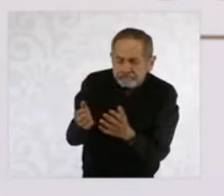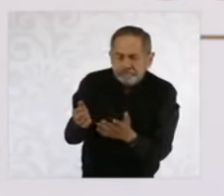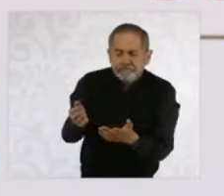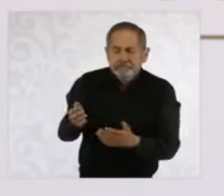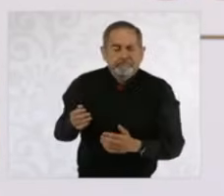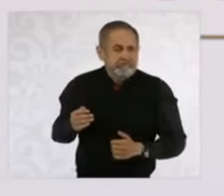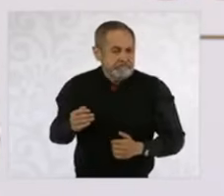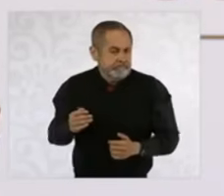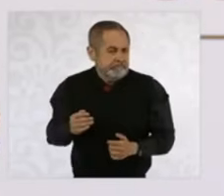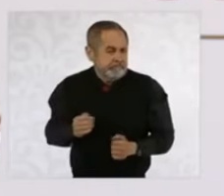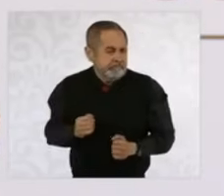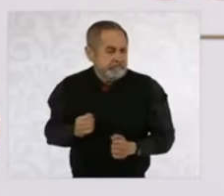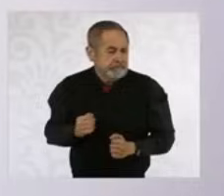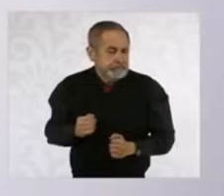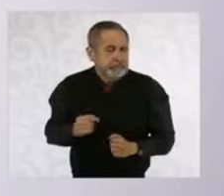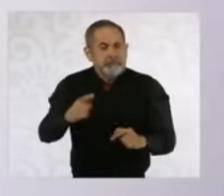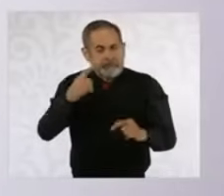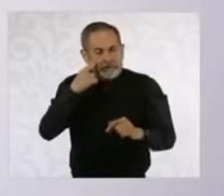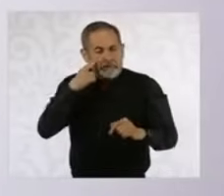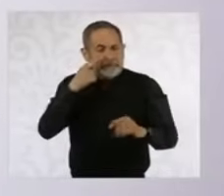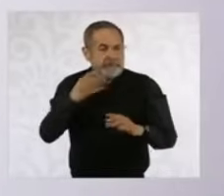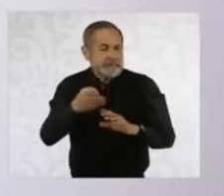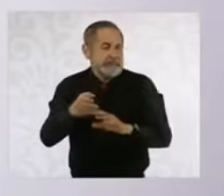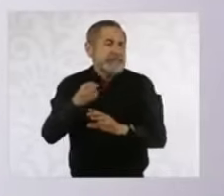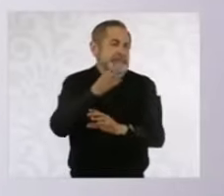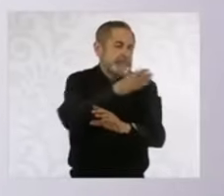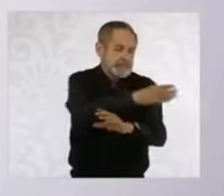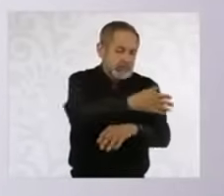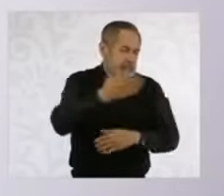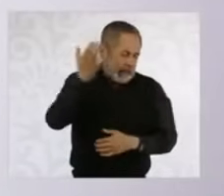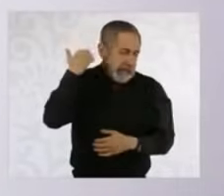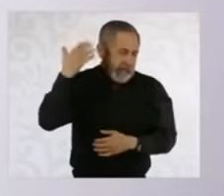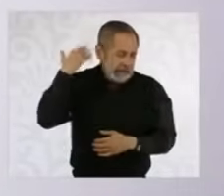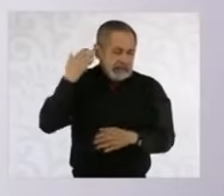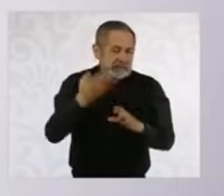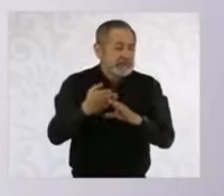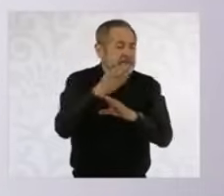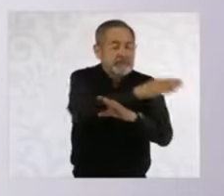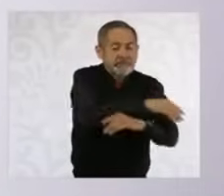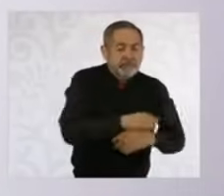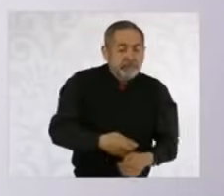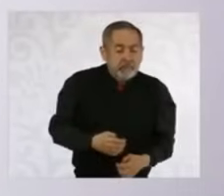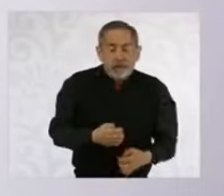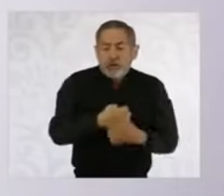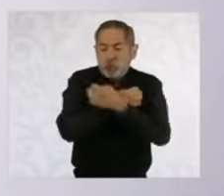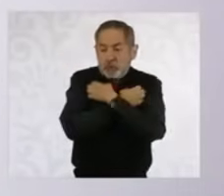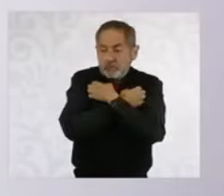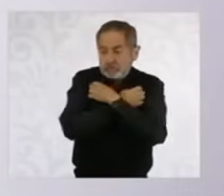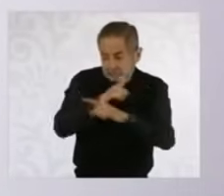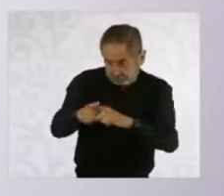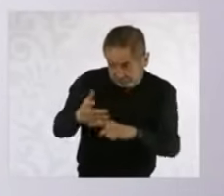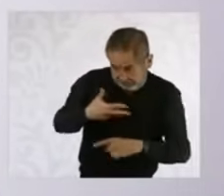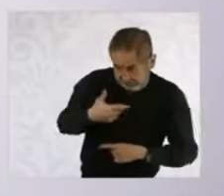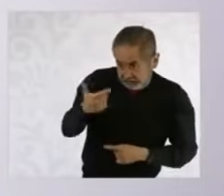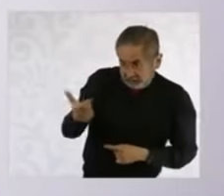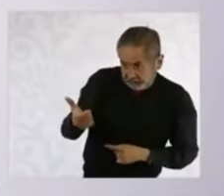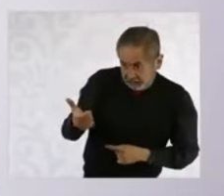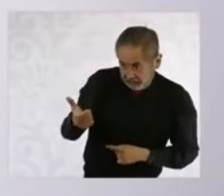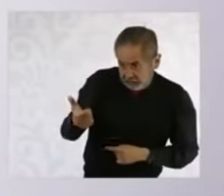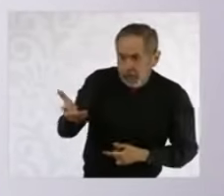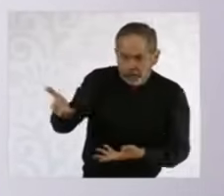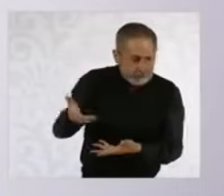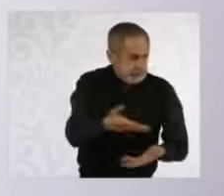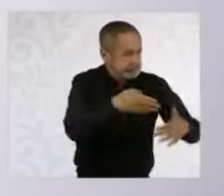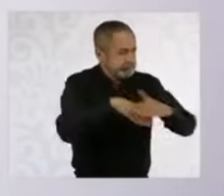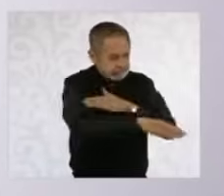En el pasado, la educación la convirtieron en una mercancía, la atención a la